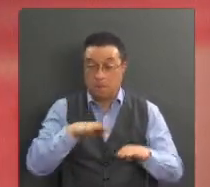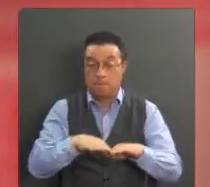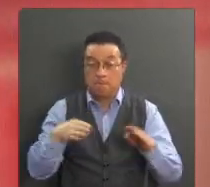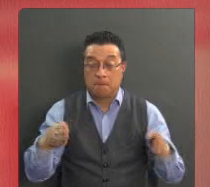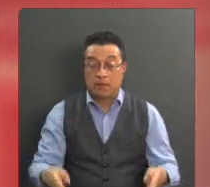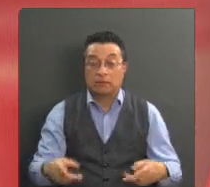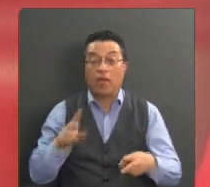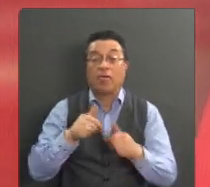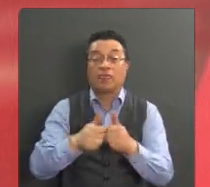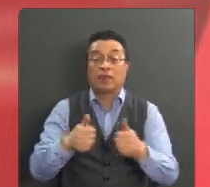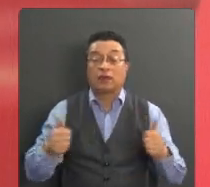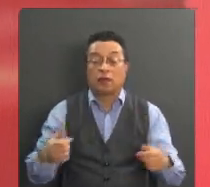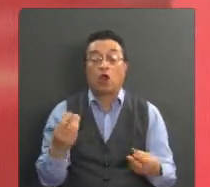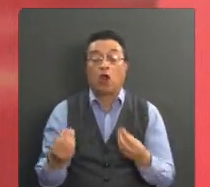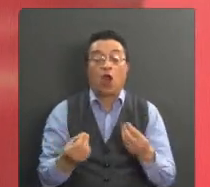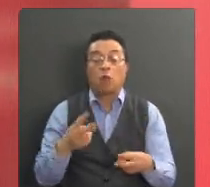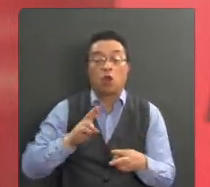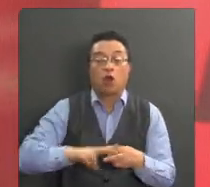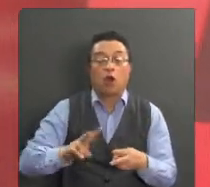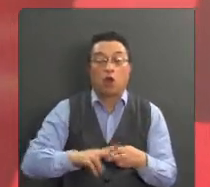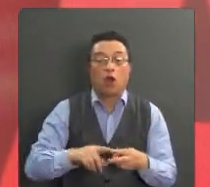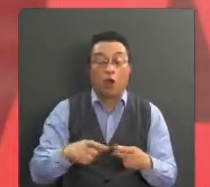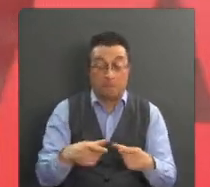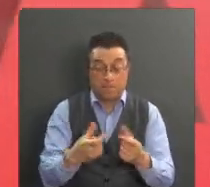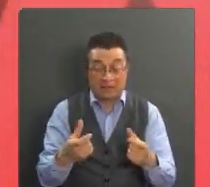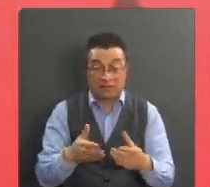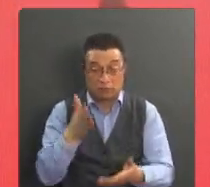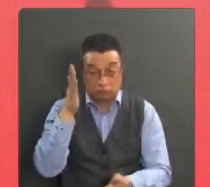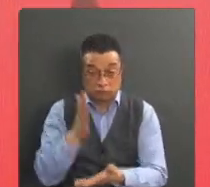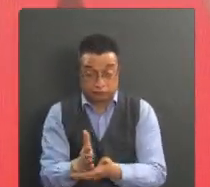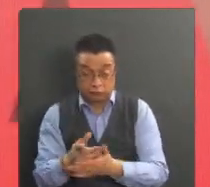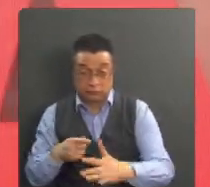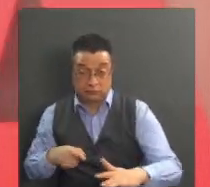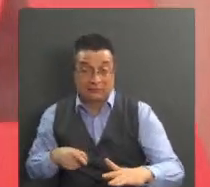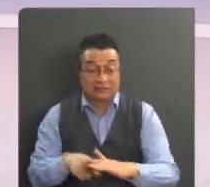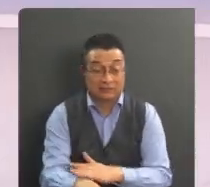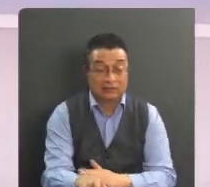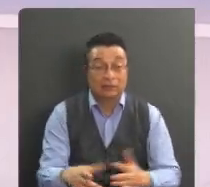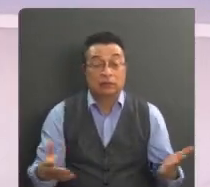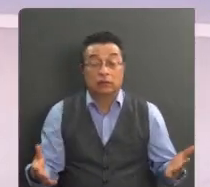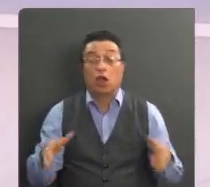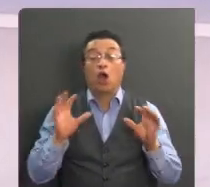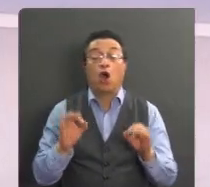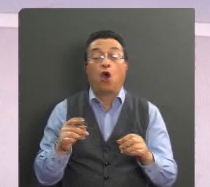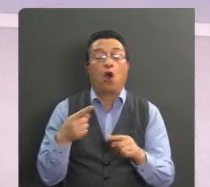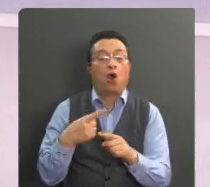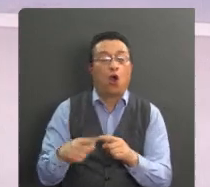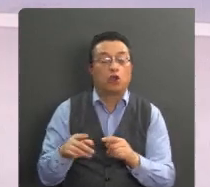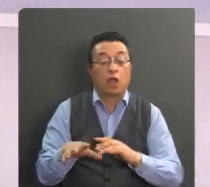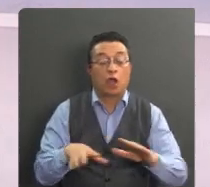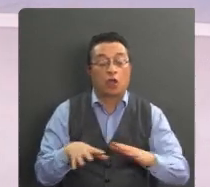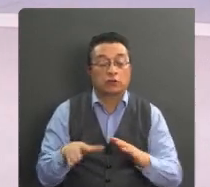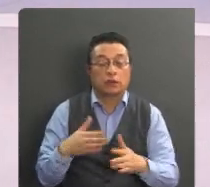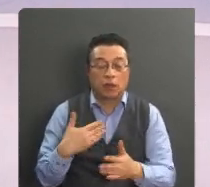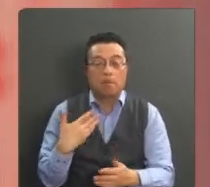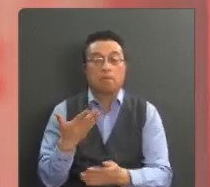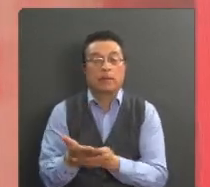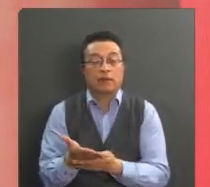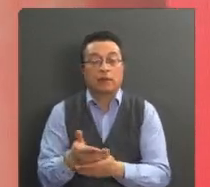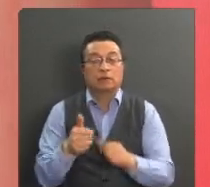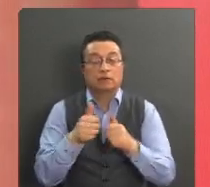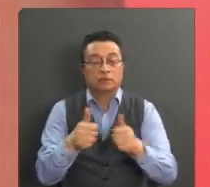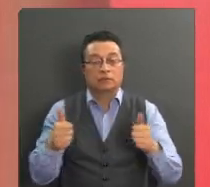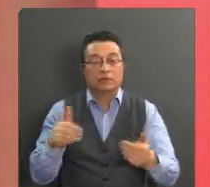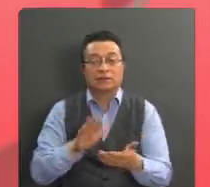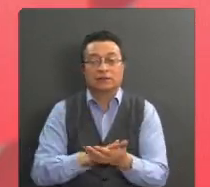van a resolver? ¿Va a ser el pase de movilidad el que se exija para ingresar a la ceremonia? ¿U otra de las cosas que se solicita por parte de la autoridad sanitaria, que es, por